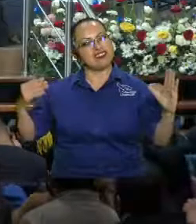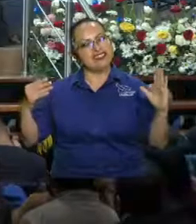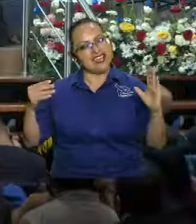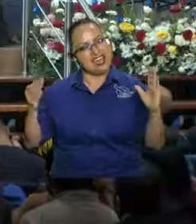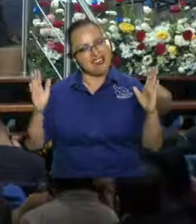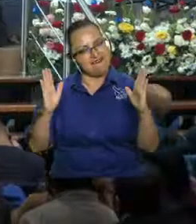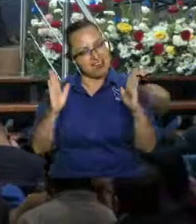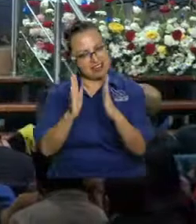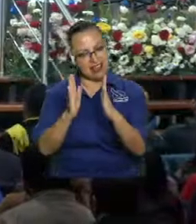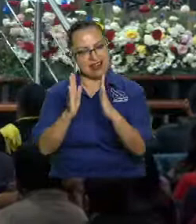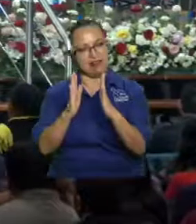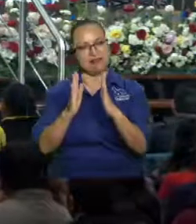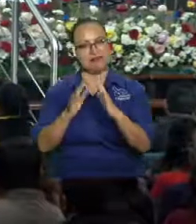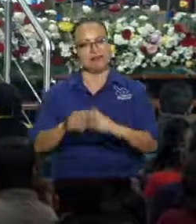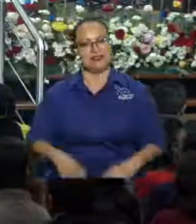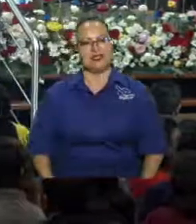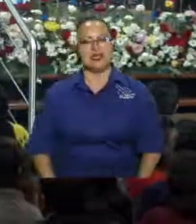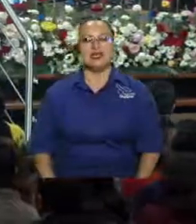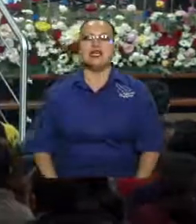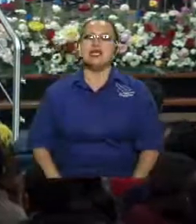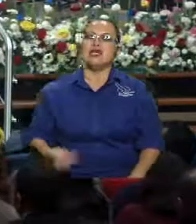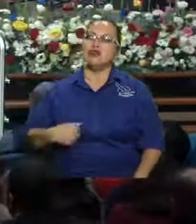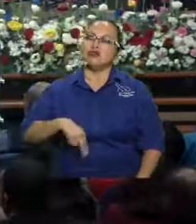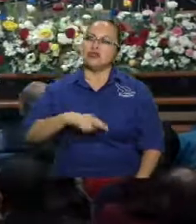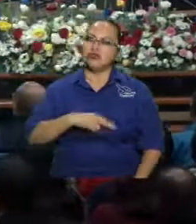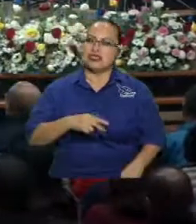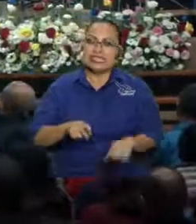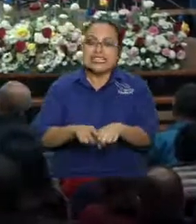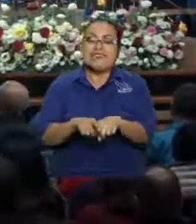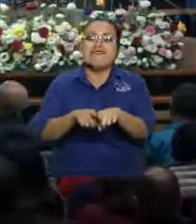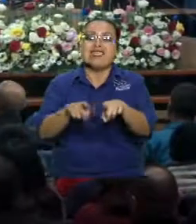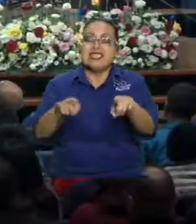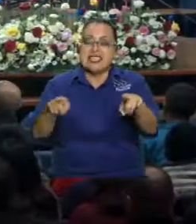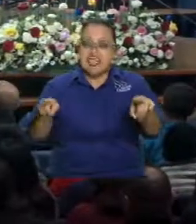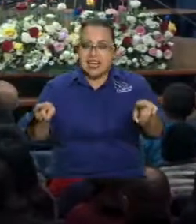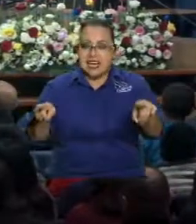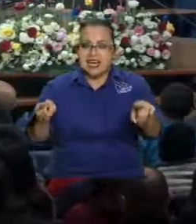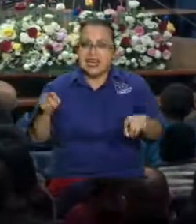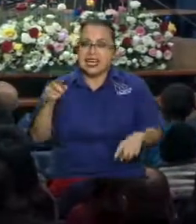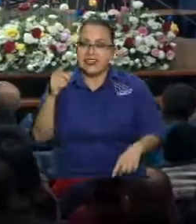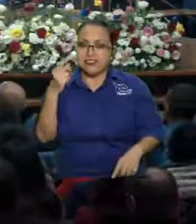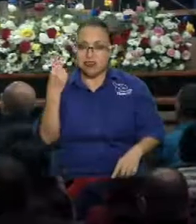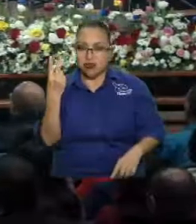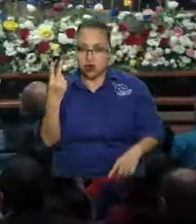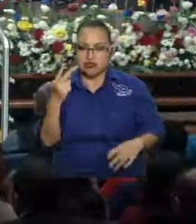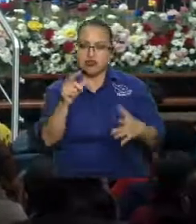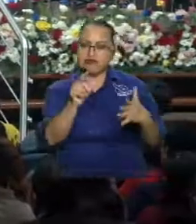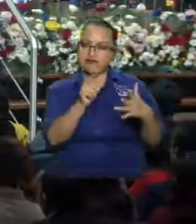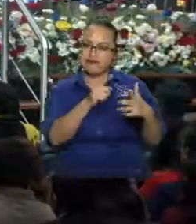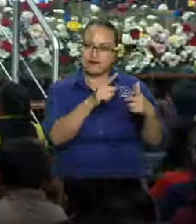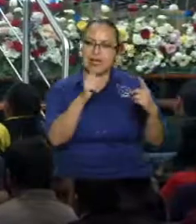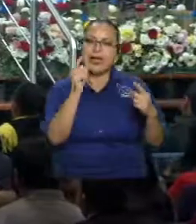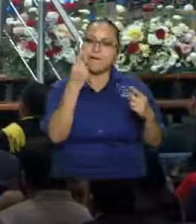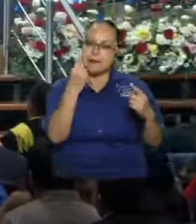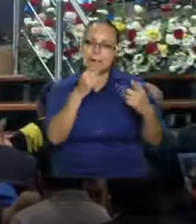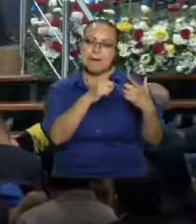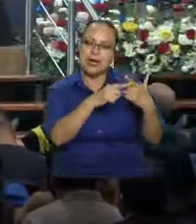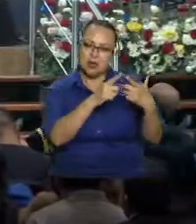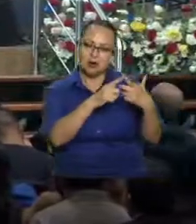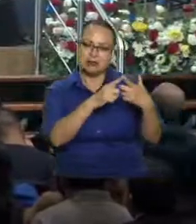enfrentarla. Pero tenemos que dividir en dos esta situación. Tenemos